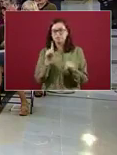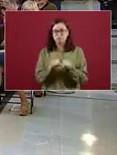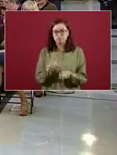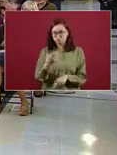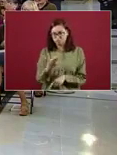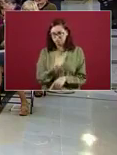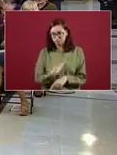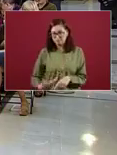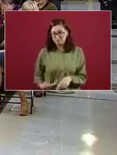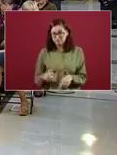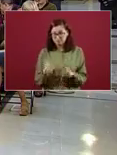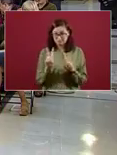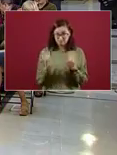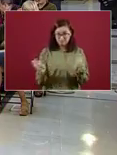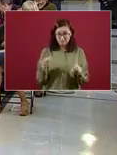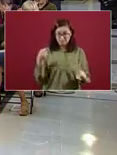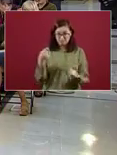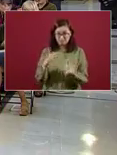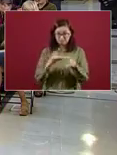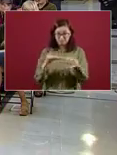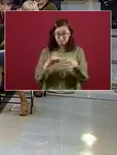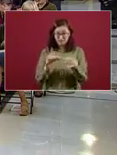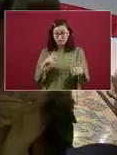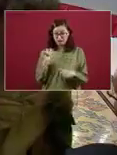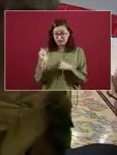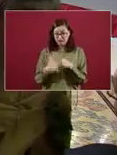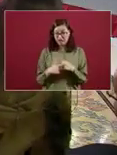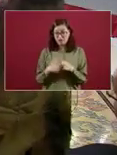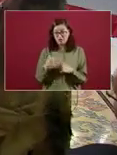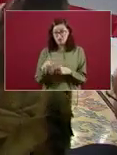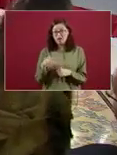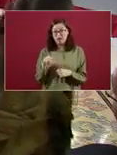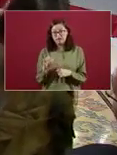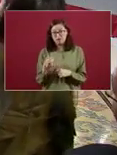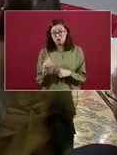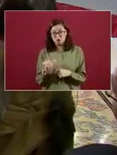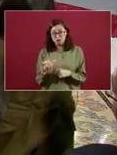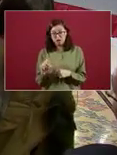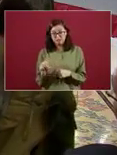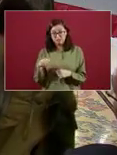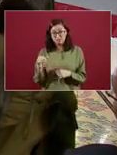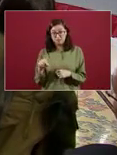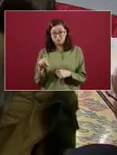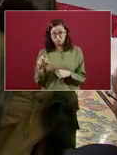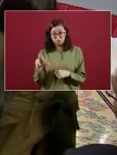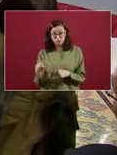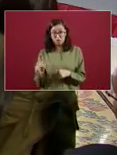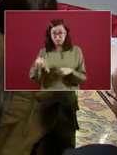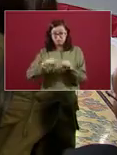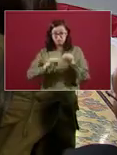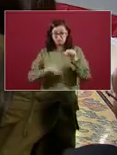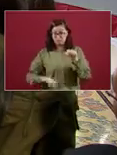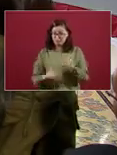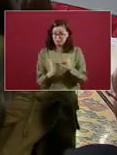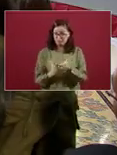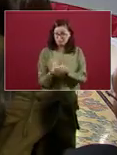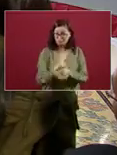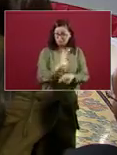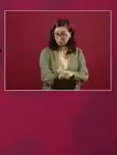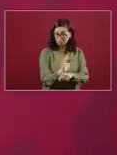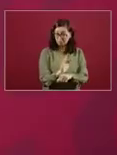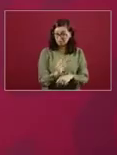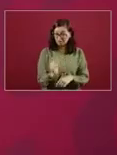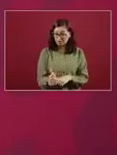va a tratar el tema? ¿Hay alguna posibilidad de que Nicolás Maduro tenga asilo en México si lo